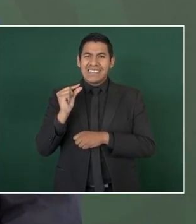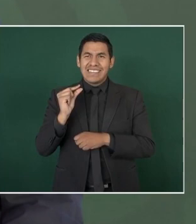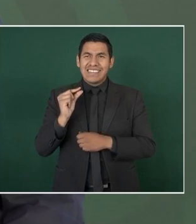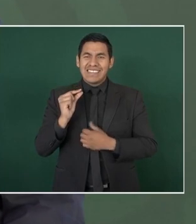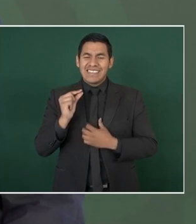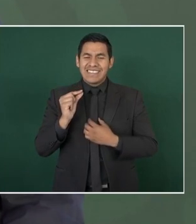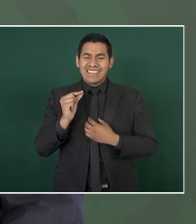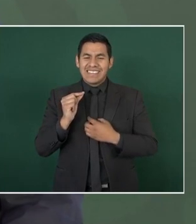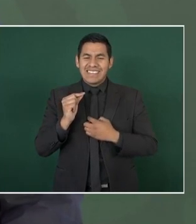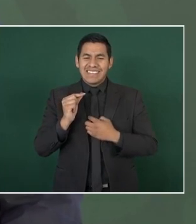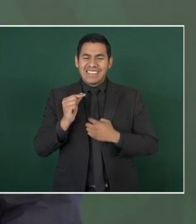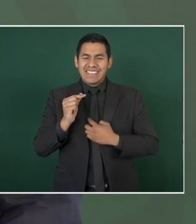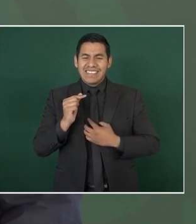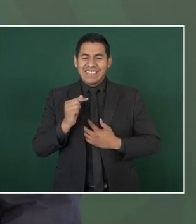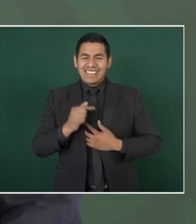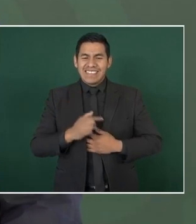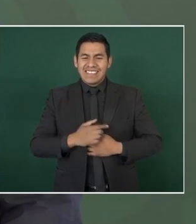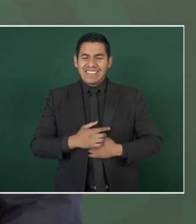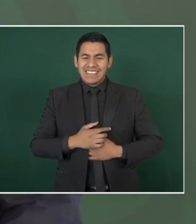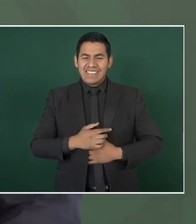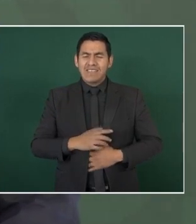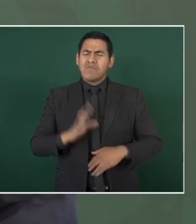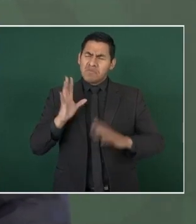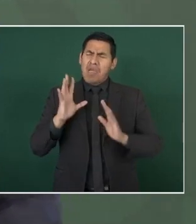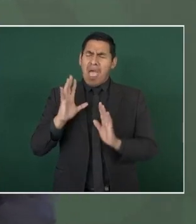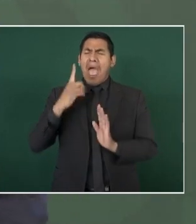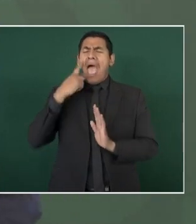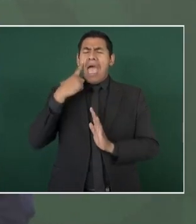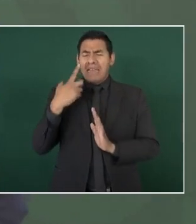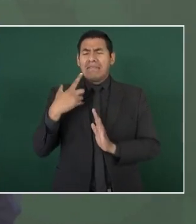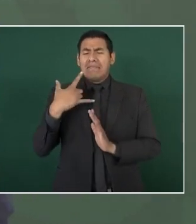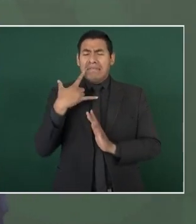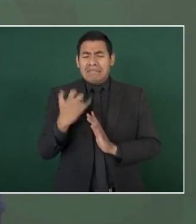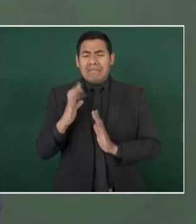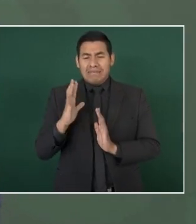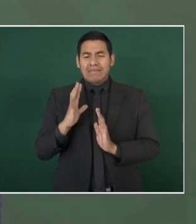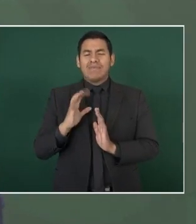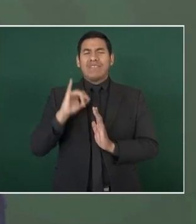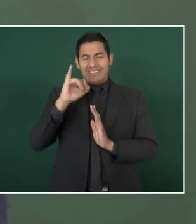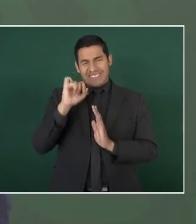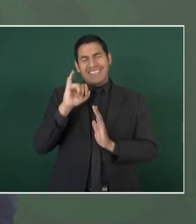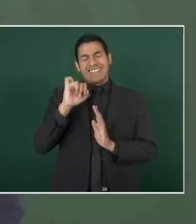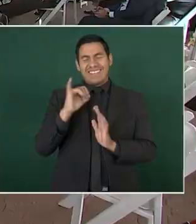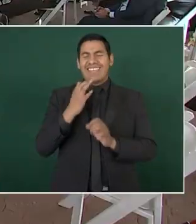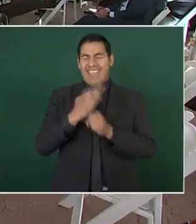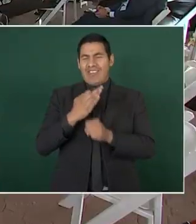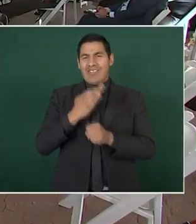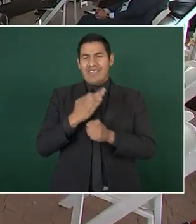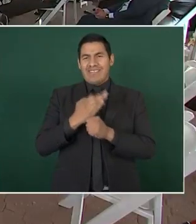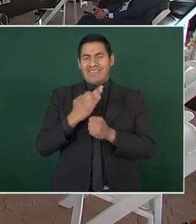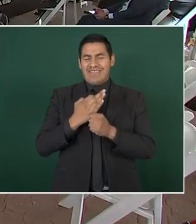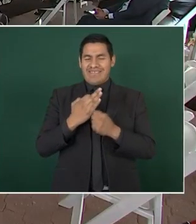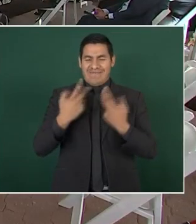Pero le intentamos, presidente. Bueno, la verdad es que sí nos están escuchando.